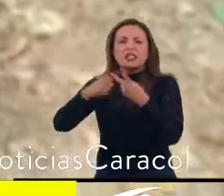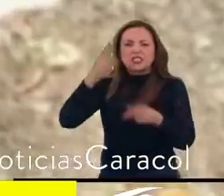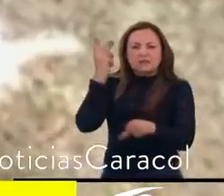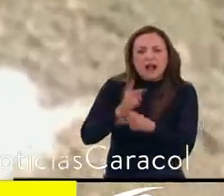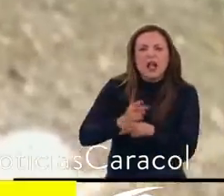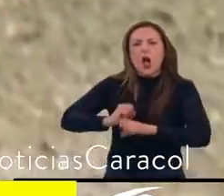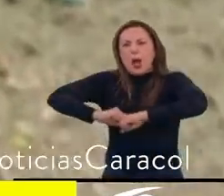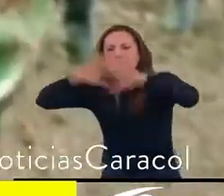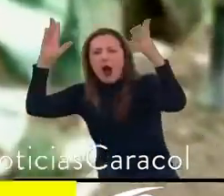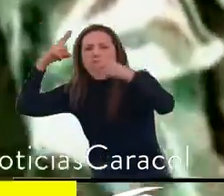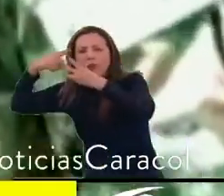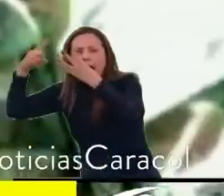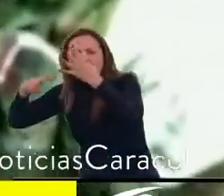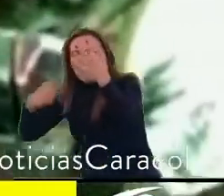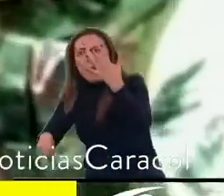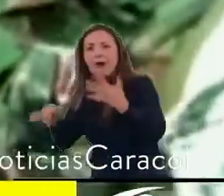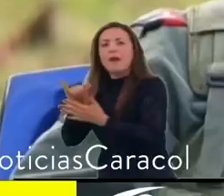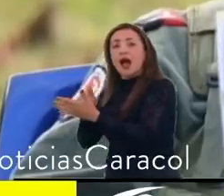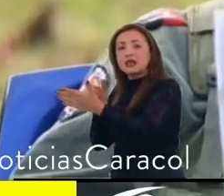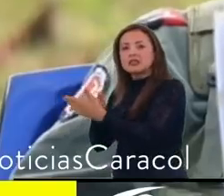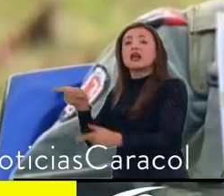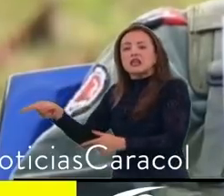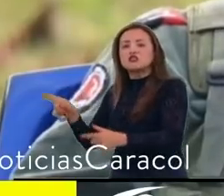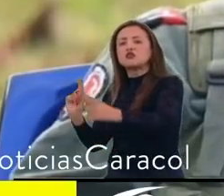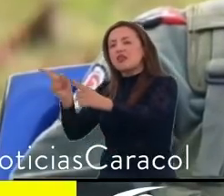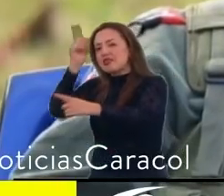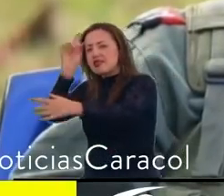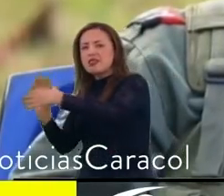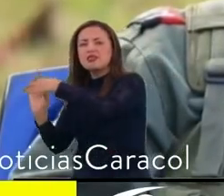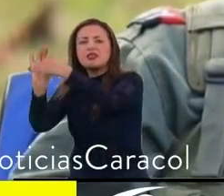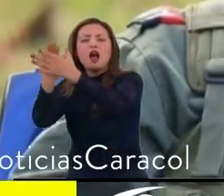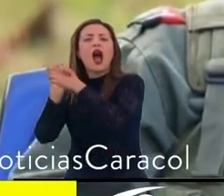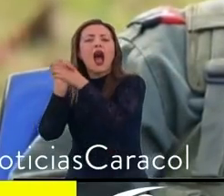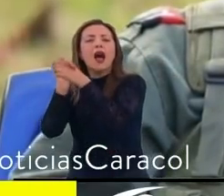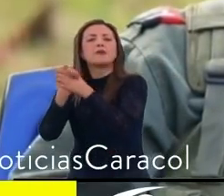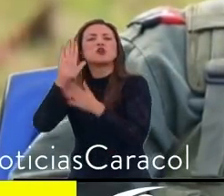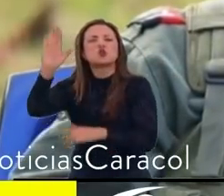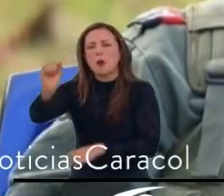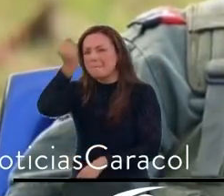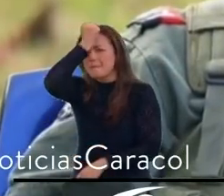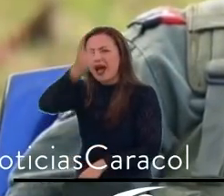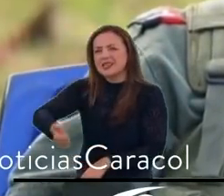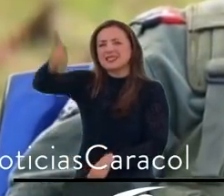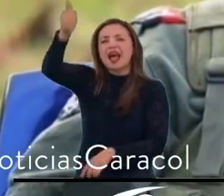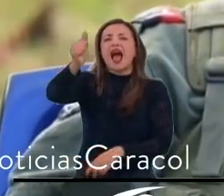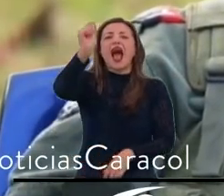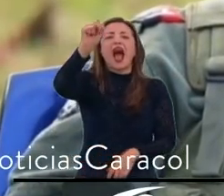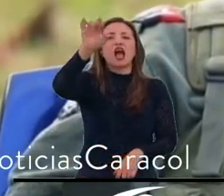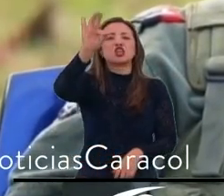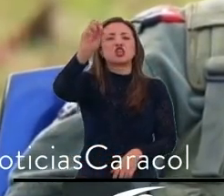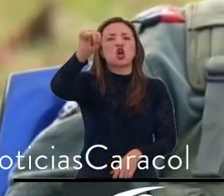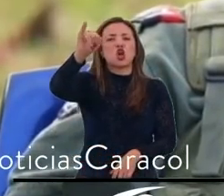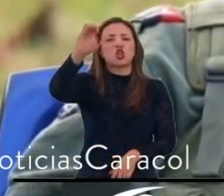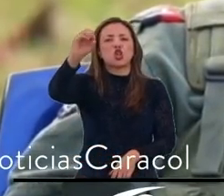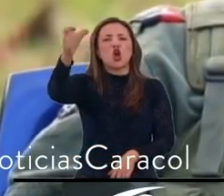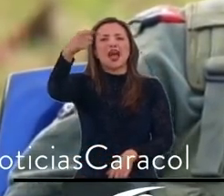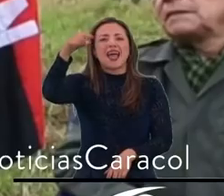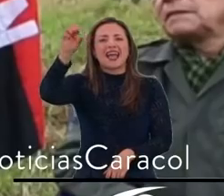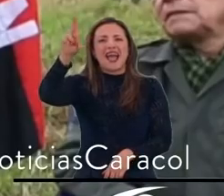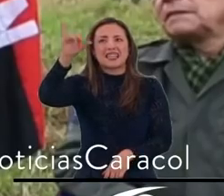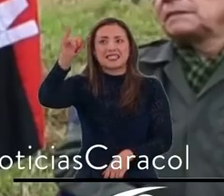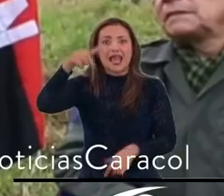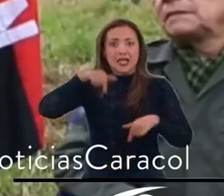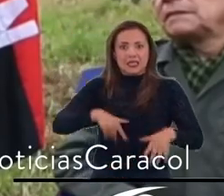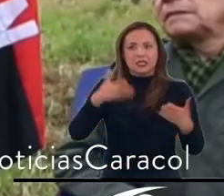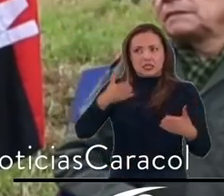y extorsión también es hombre de confianza del máximo cabecilla del l n alias antonio garcía y hoy uno de los objetivos principales